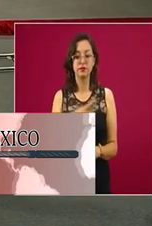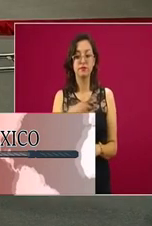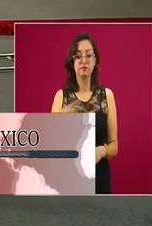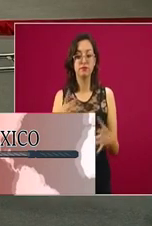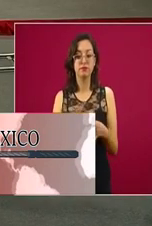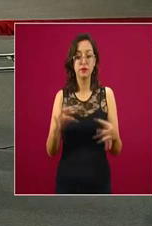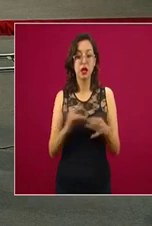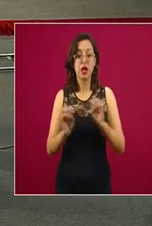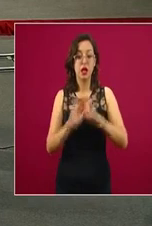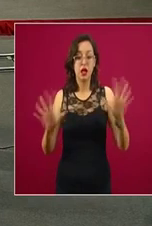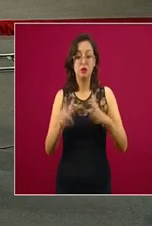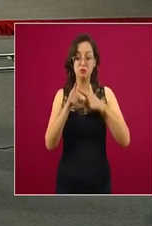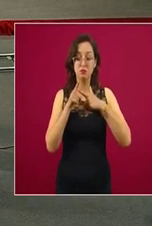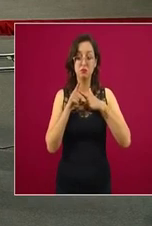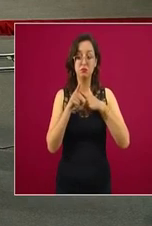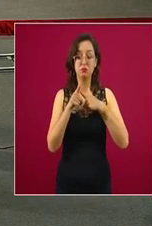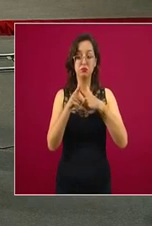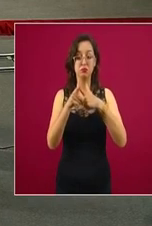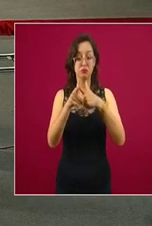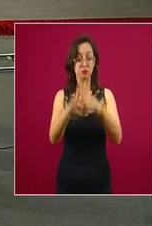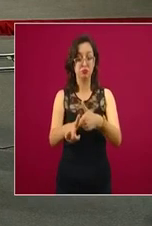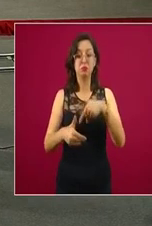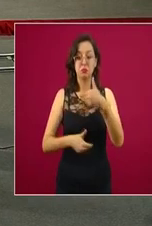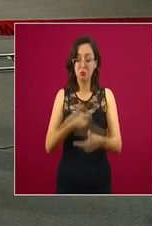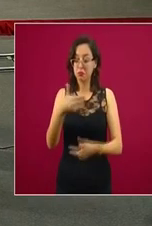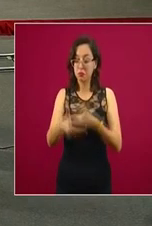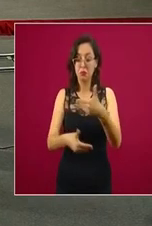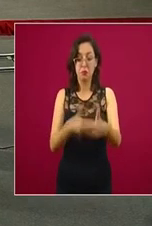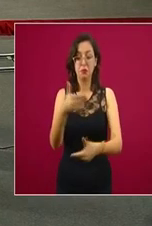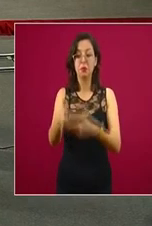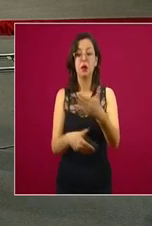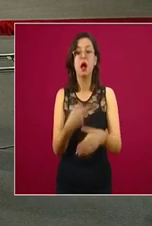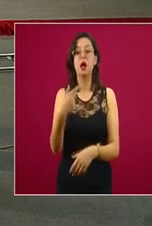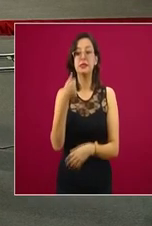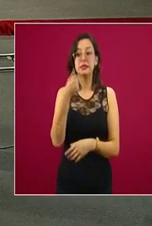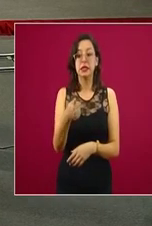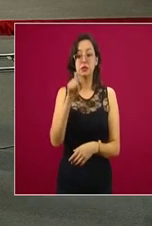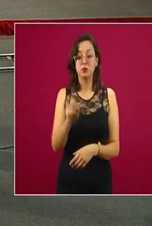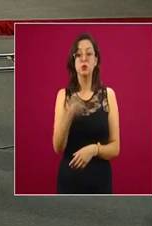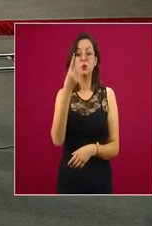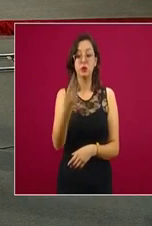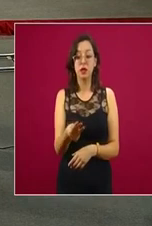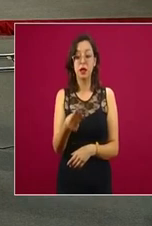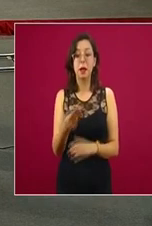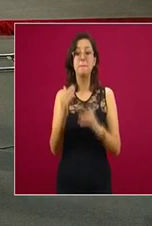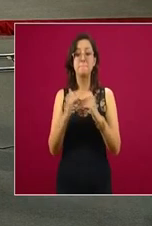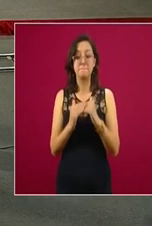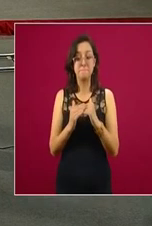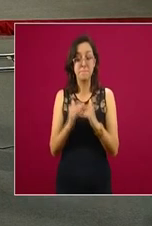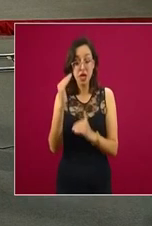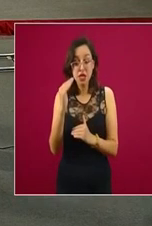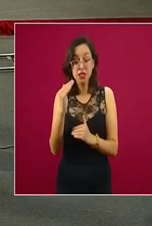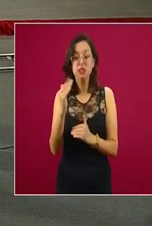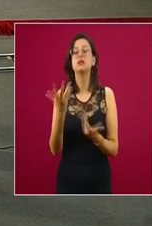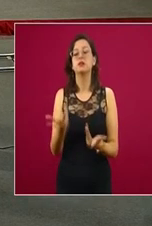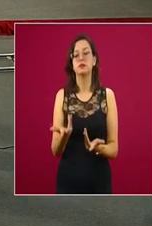constante a lo largo del tiempo, que no se mantiene, además va cambiando, pero ahorita tenemos 6.3 con respecto a un número más grande, porque es